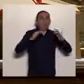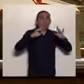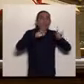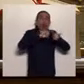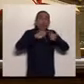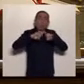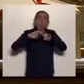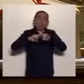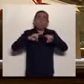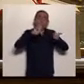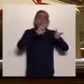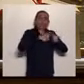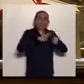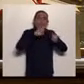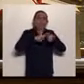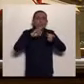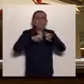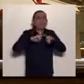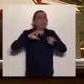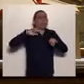web, ¿no?